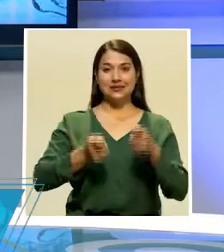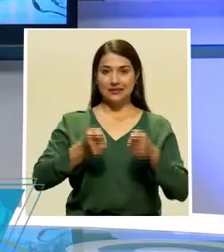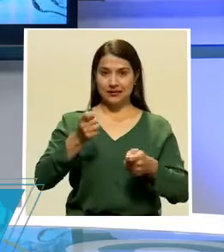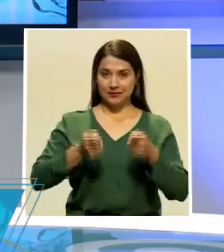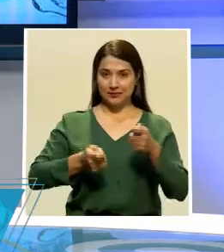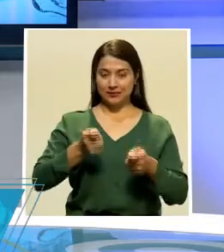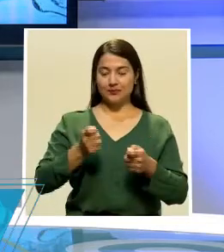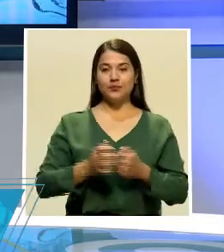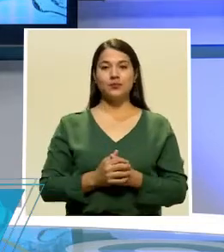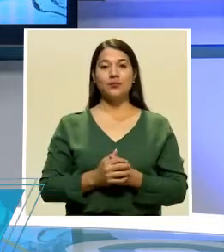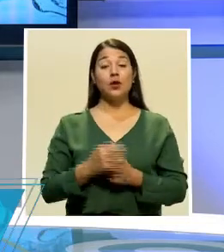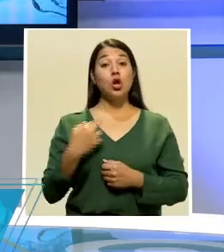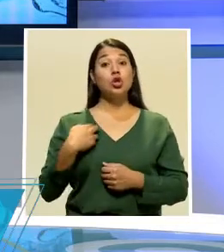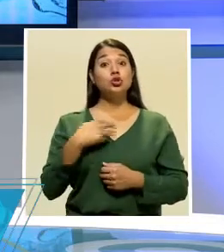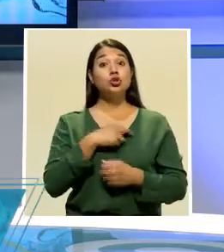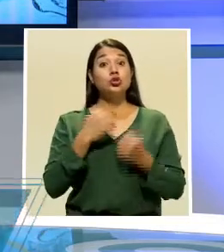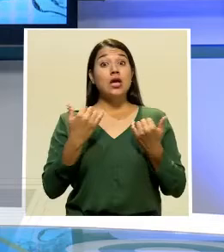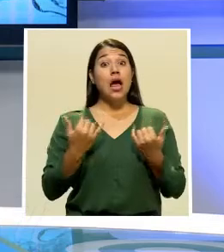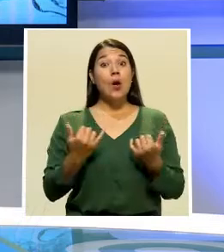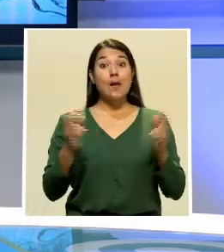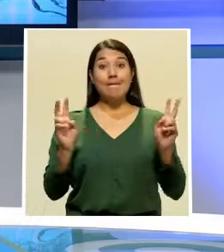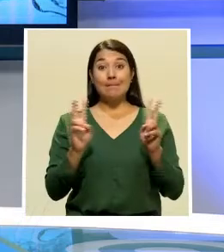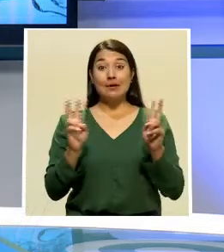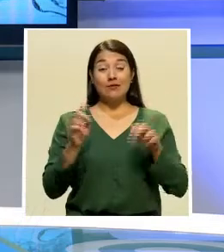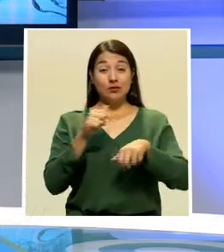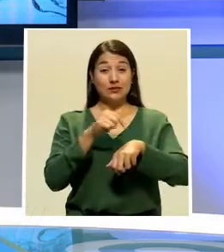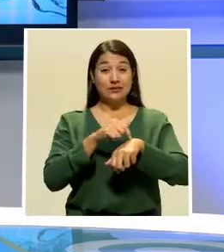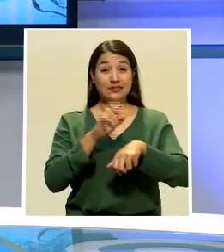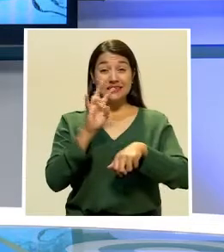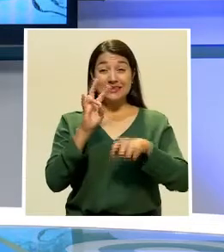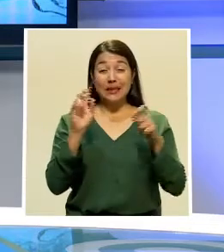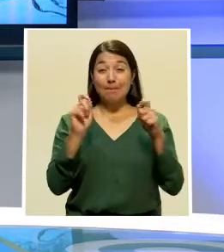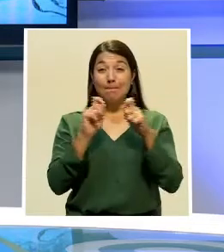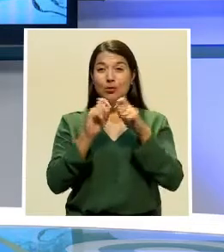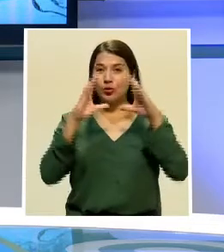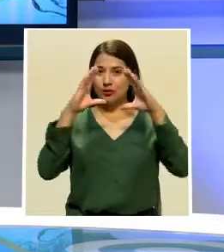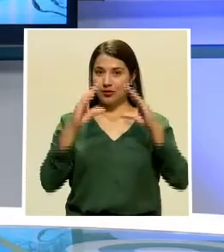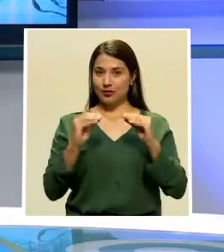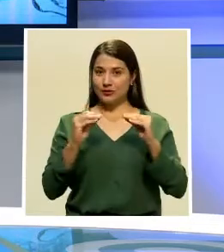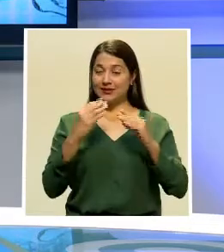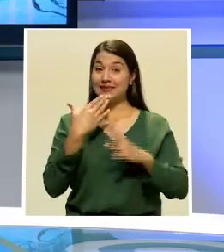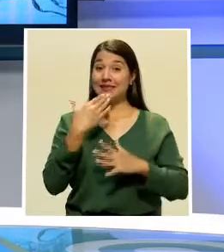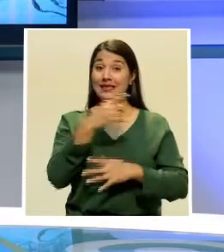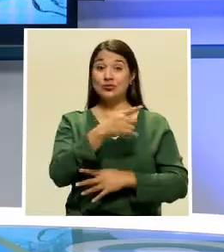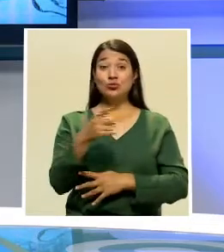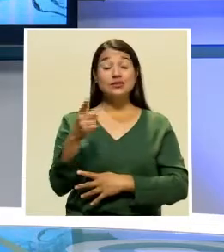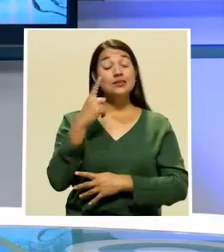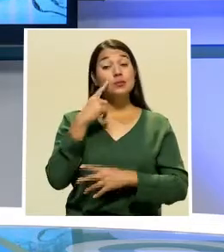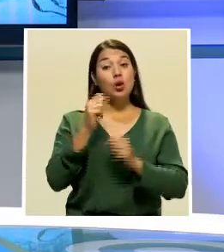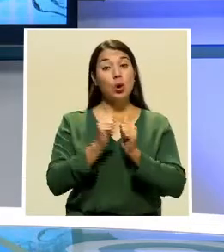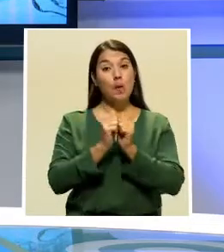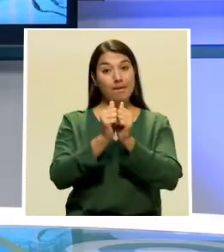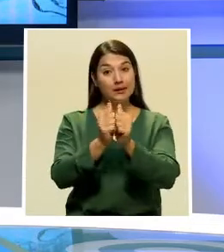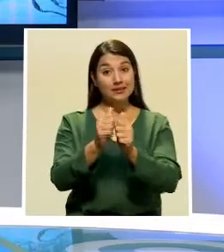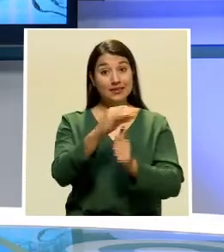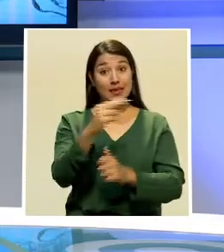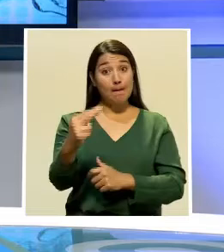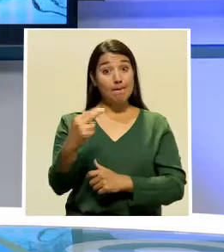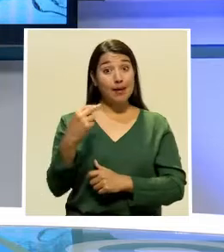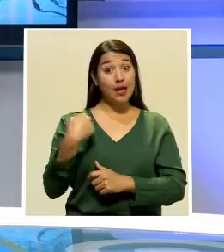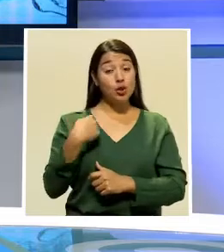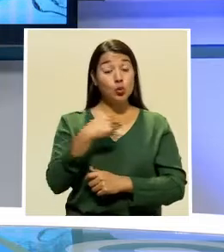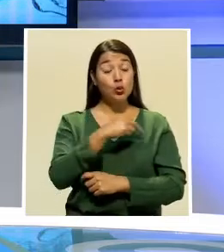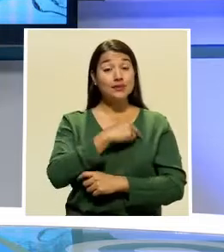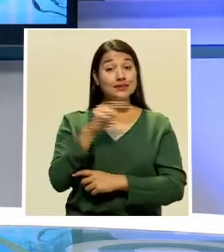septiembre. Estamos en vivo a las 7 en punto de la noche. Les agradecemos que nos acompañen y que se informen con